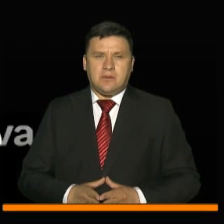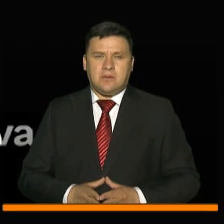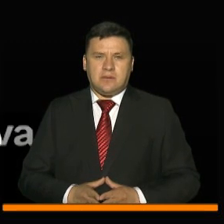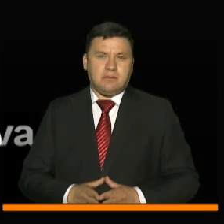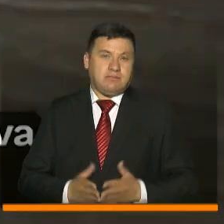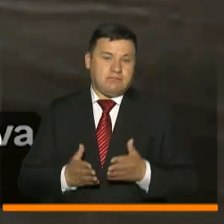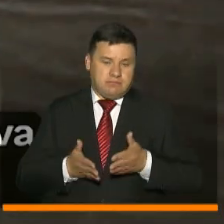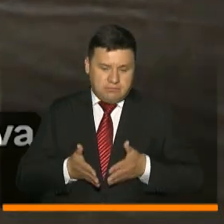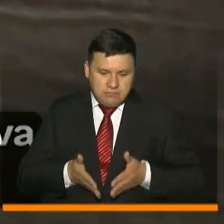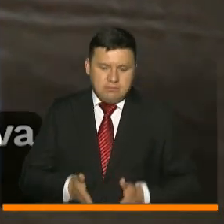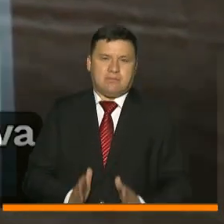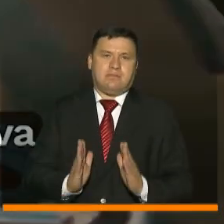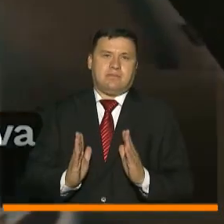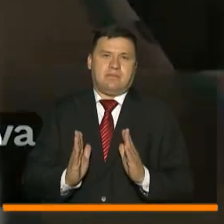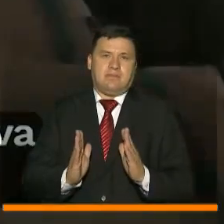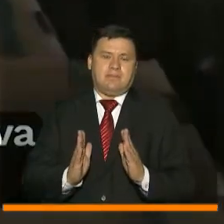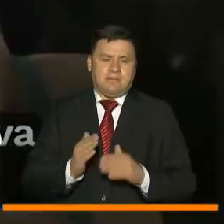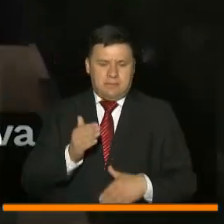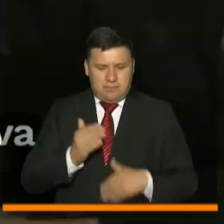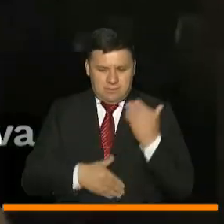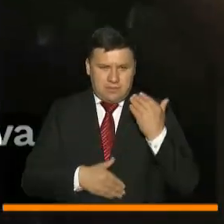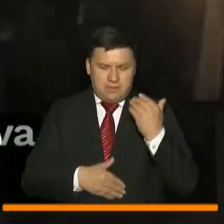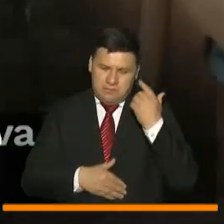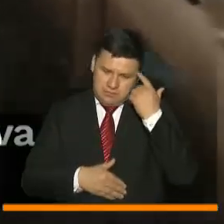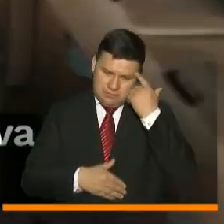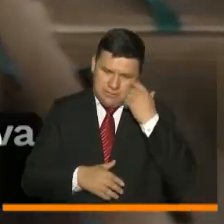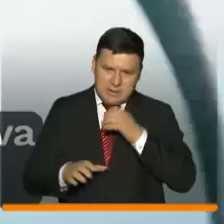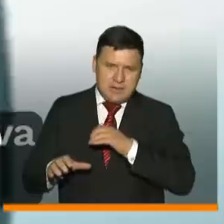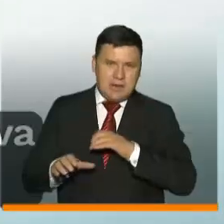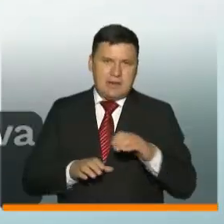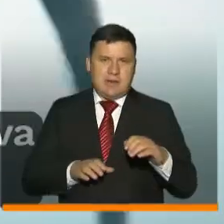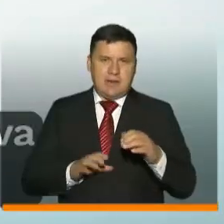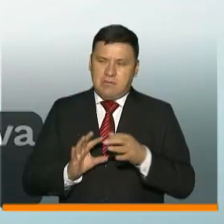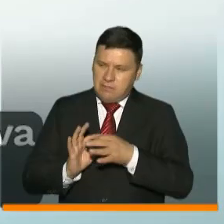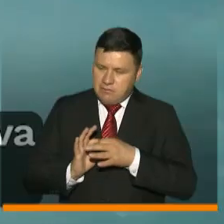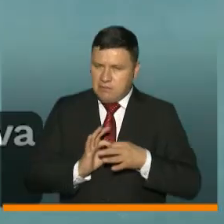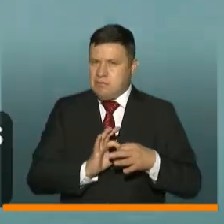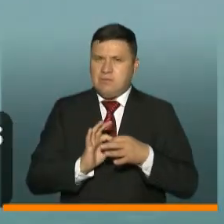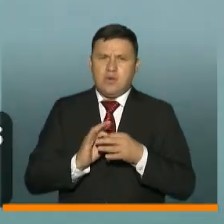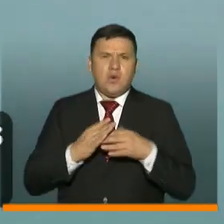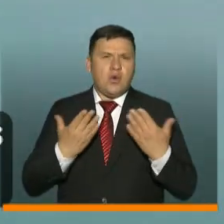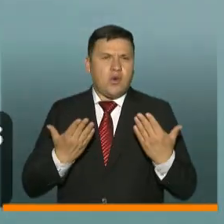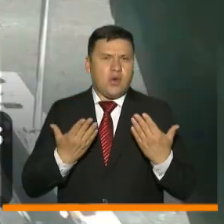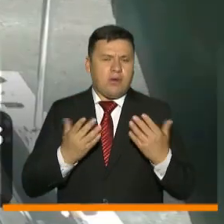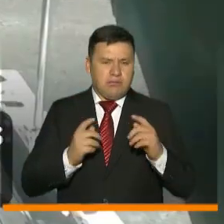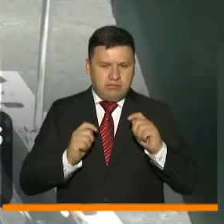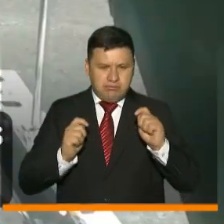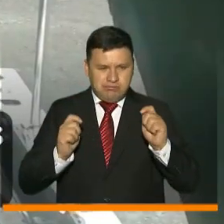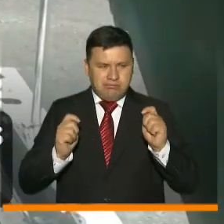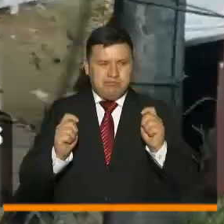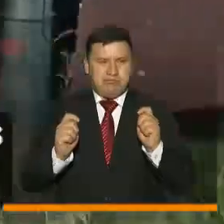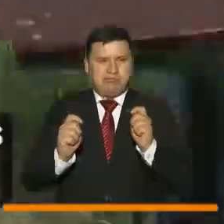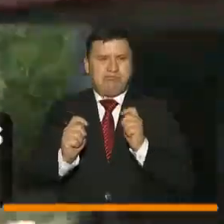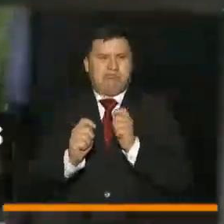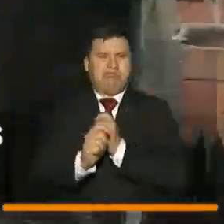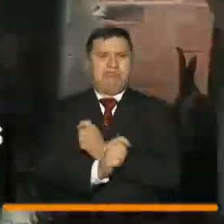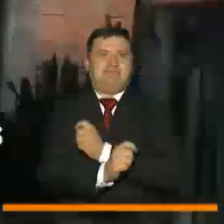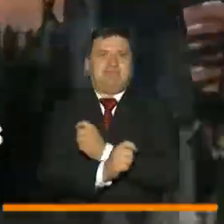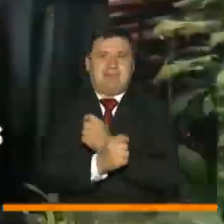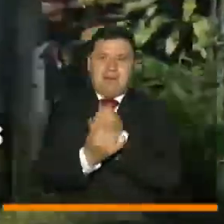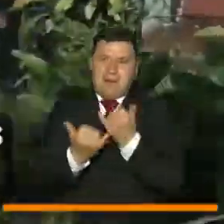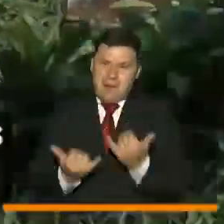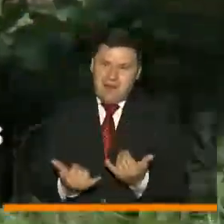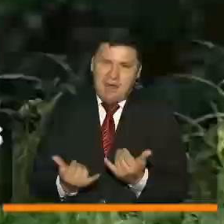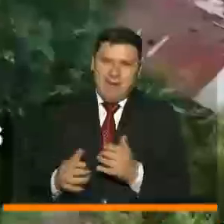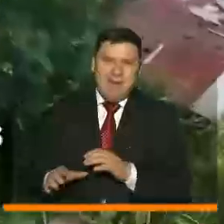Lo que nace como una pequeña iniciativa, con acciones conjuntas, cómo se transforma y se convierte